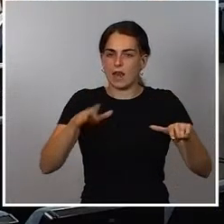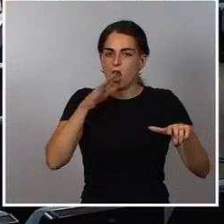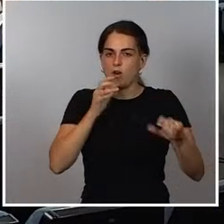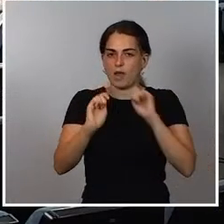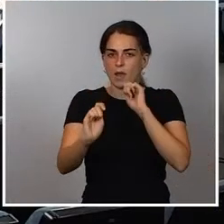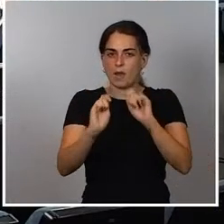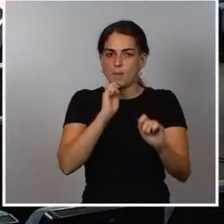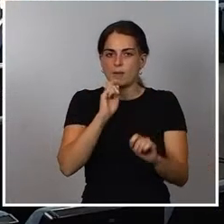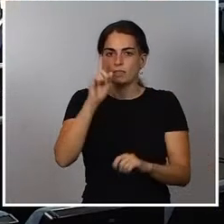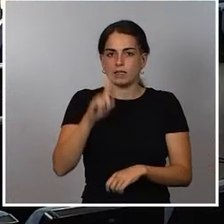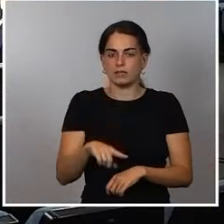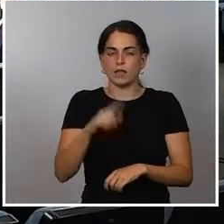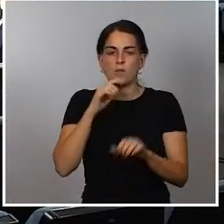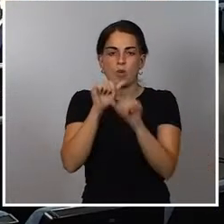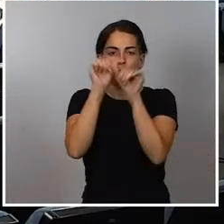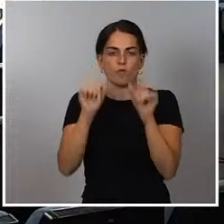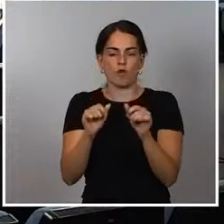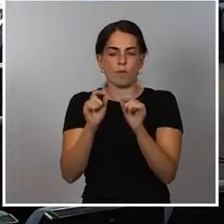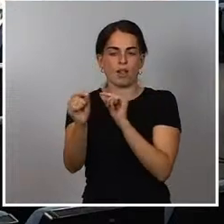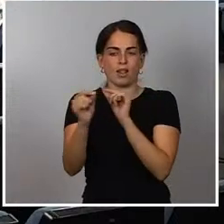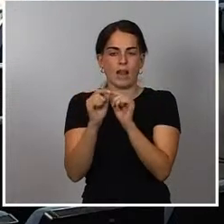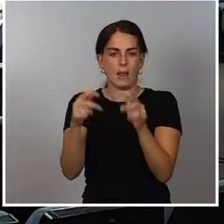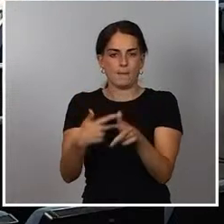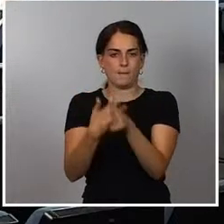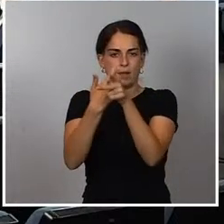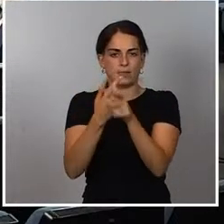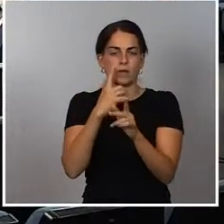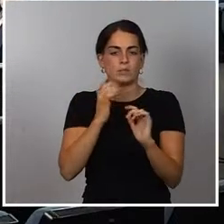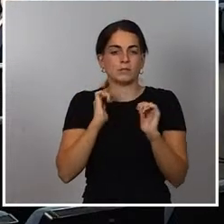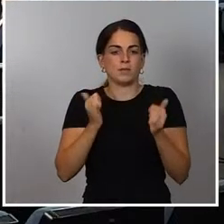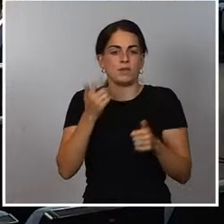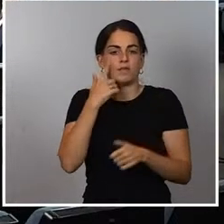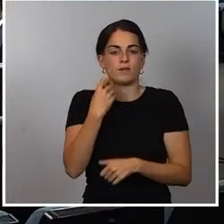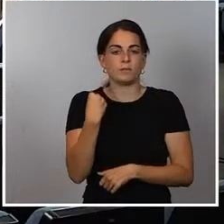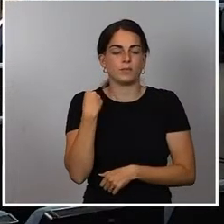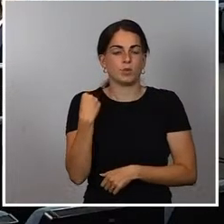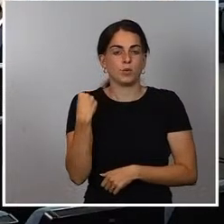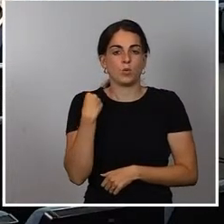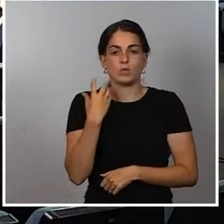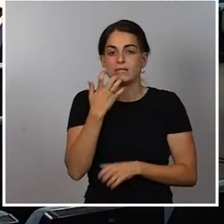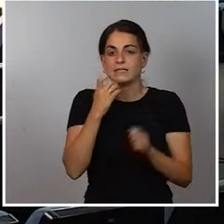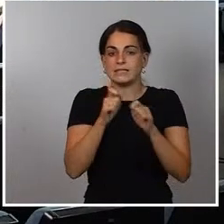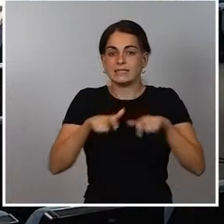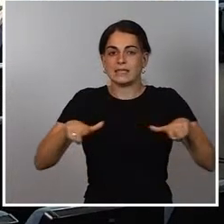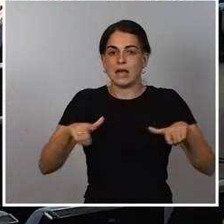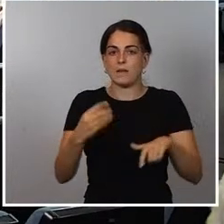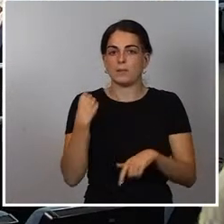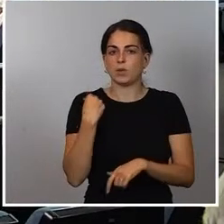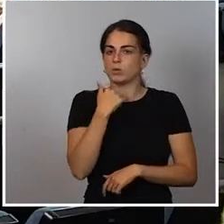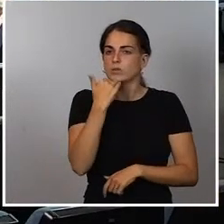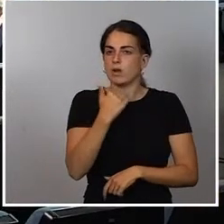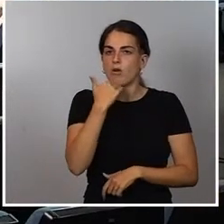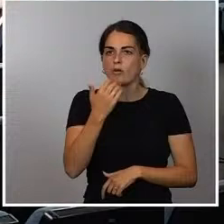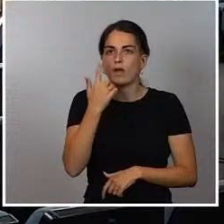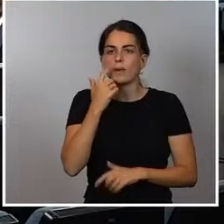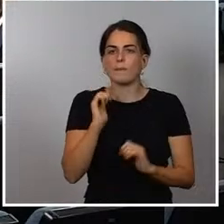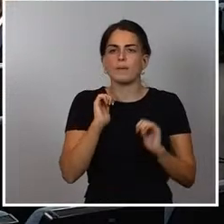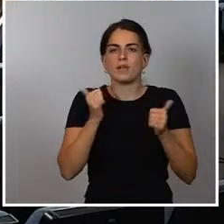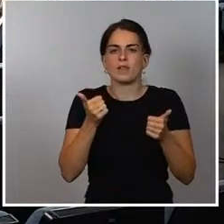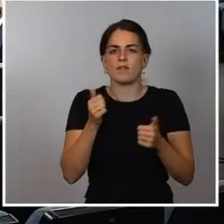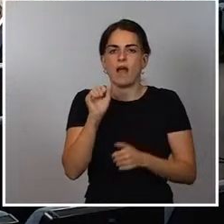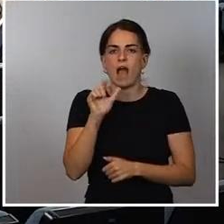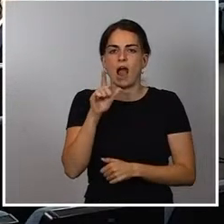telemática vamos a comenzar por alguna de las preguntas que haya en la sala comenzamos por alva galán de televisión